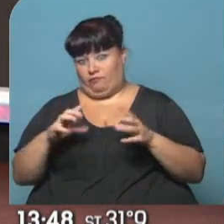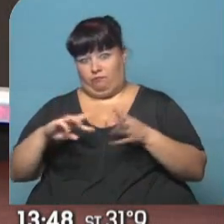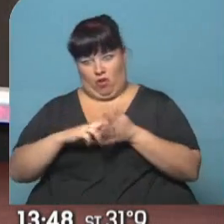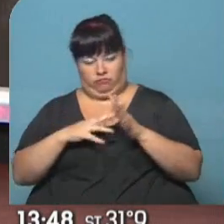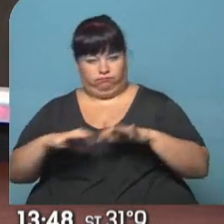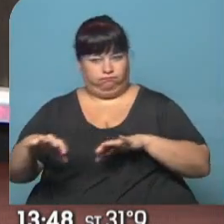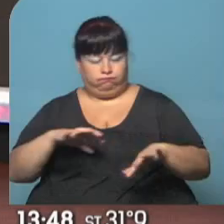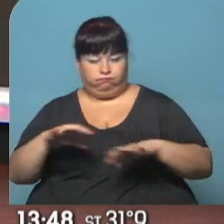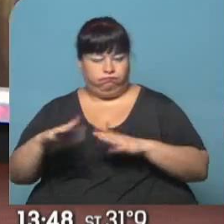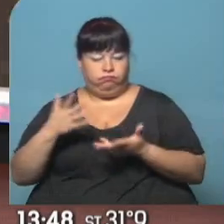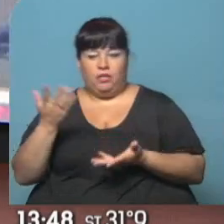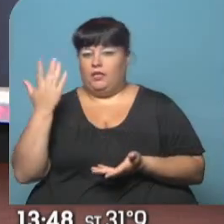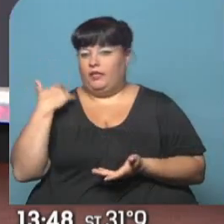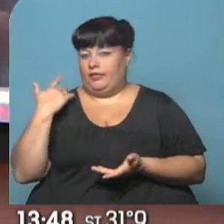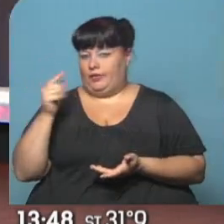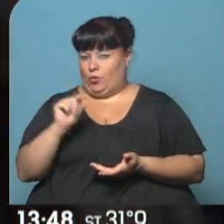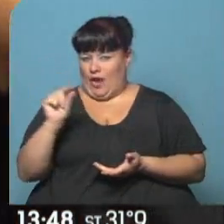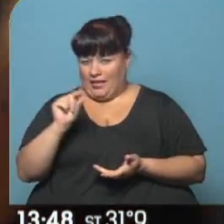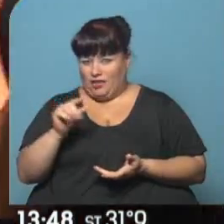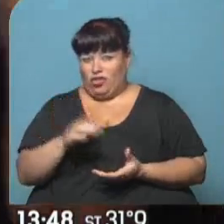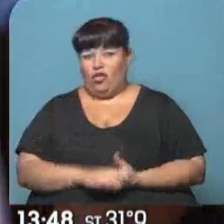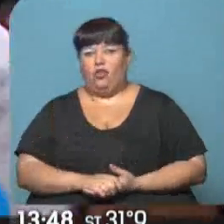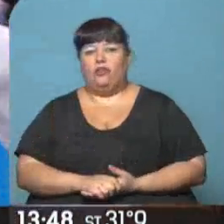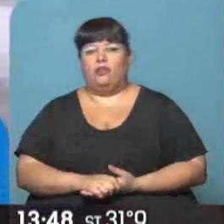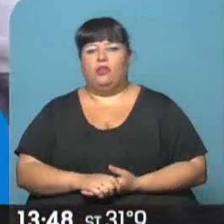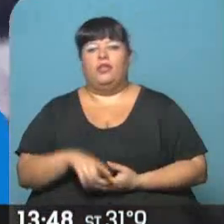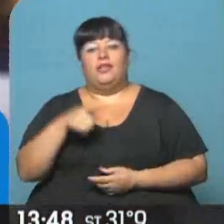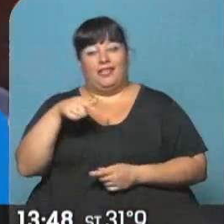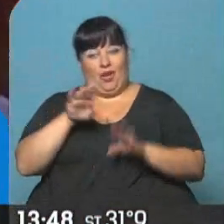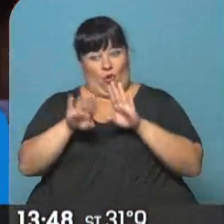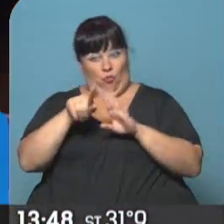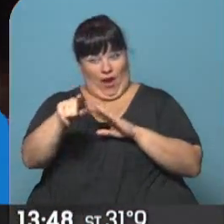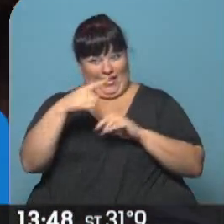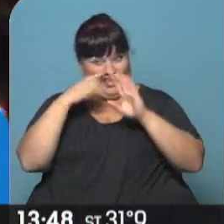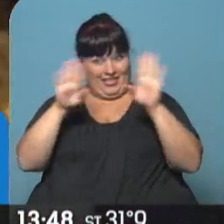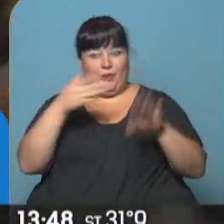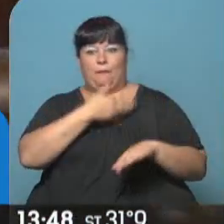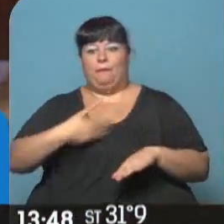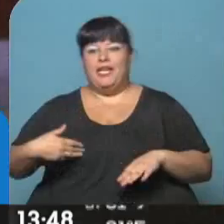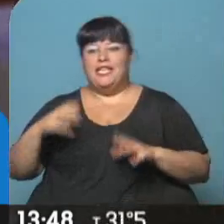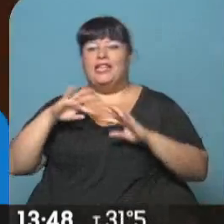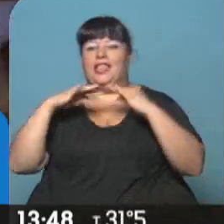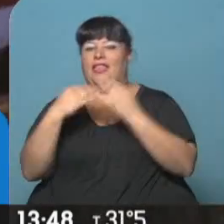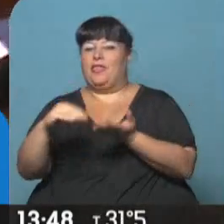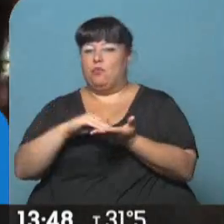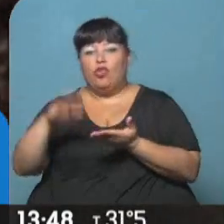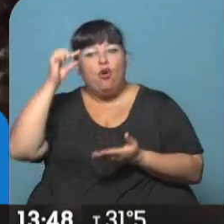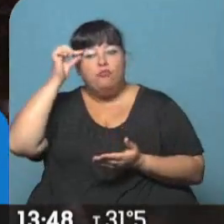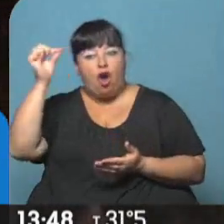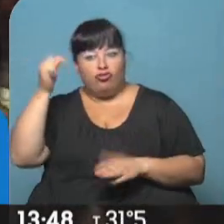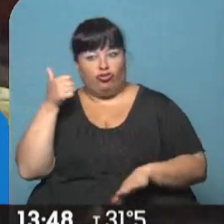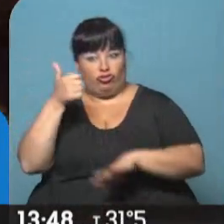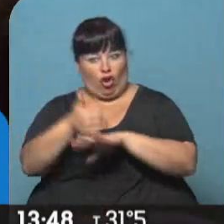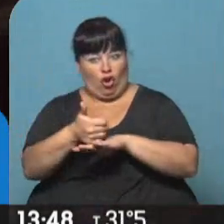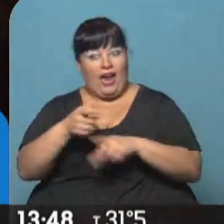tensa. Hace minutos nada más salió de esta puerta que estamos viendo el presidente de la Cámara de Diputados, Emilio Monzó,